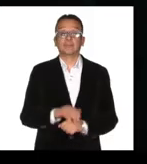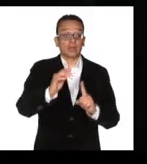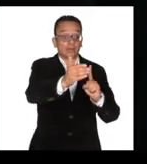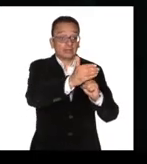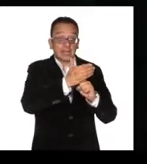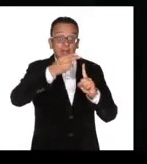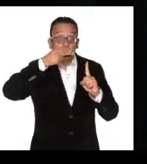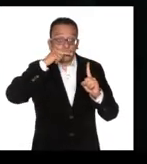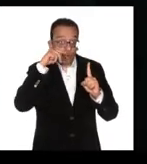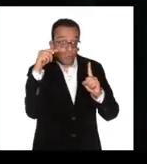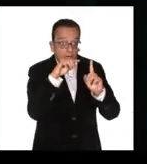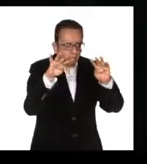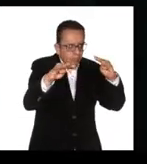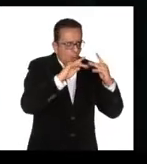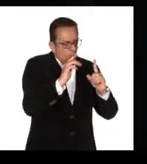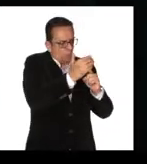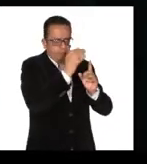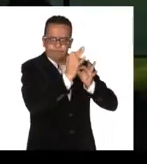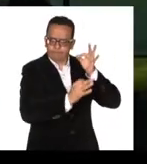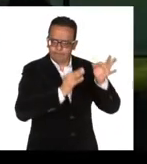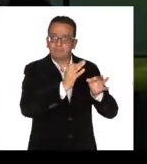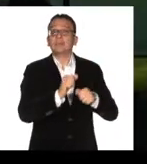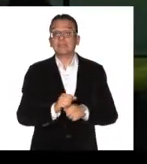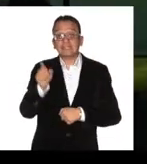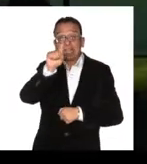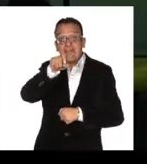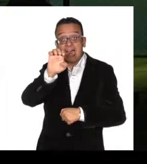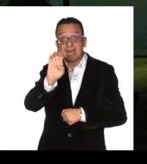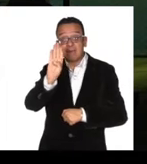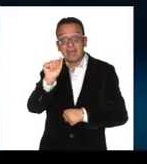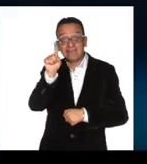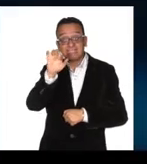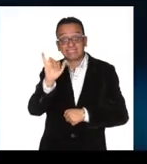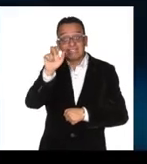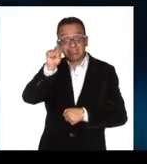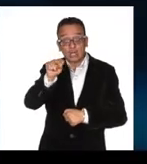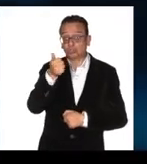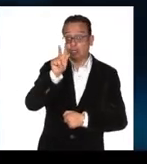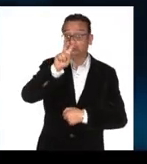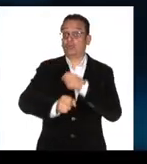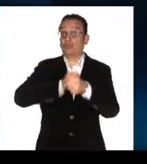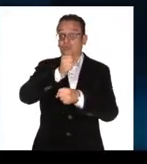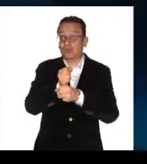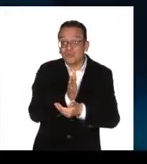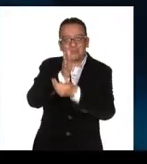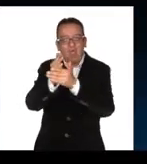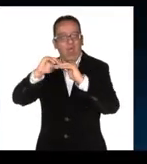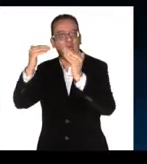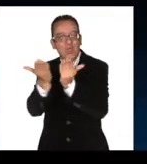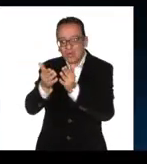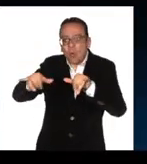La identidad de este niño está protegida por su propia seguridad. Sebastián, 12 años. Un niño que podría ser de tu